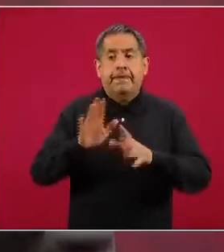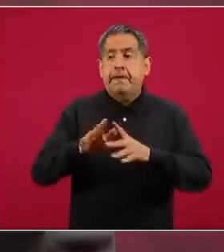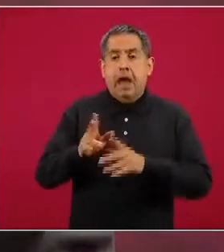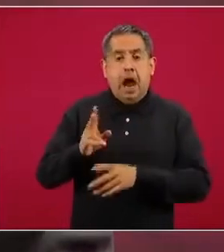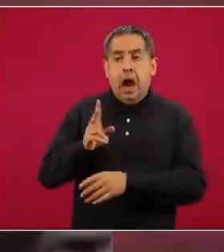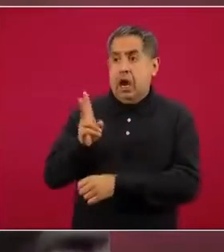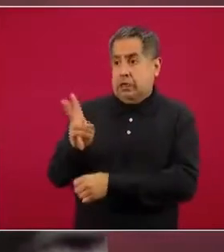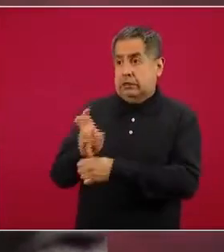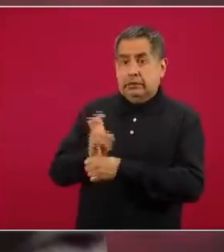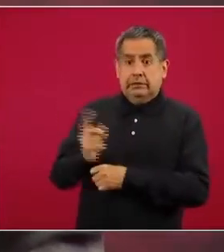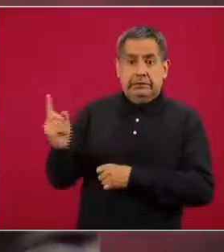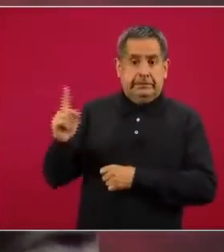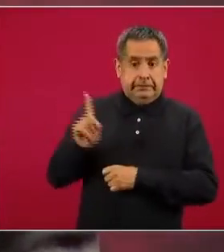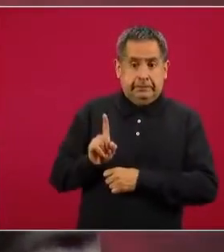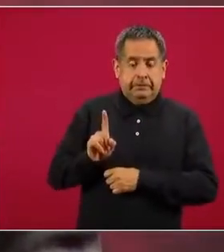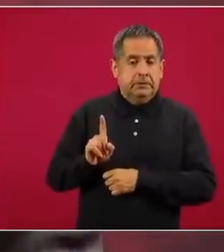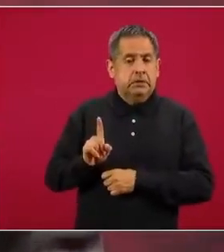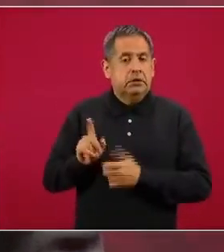invitación